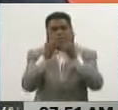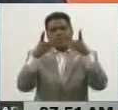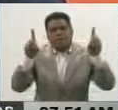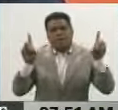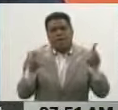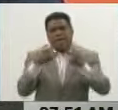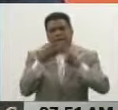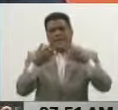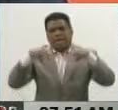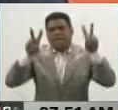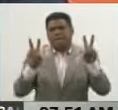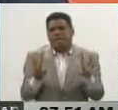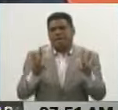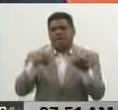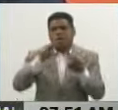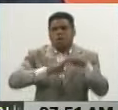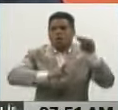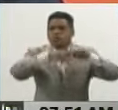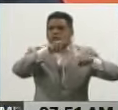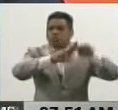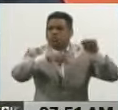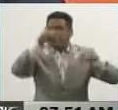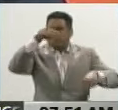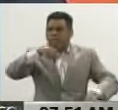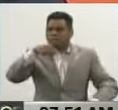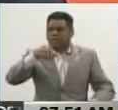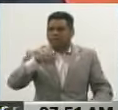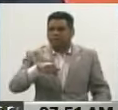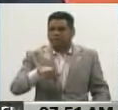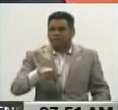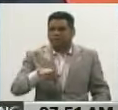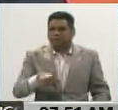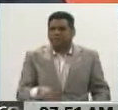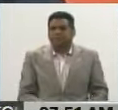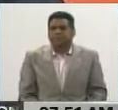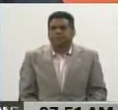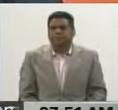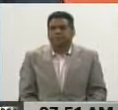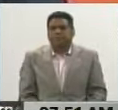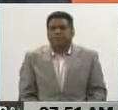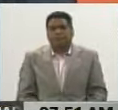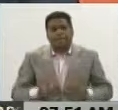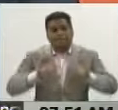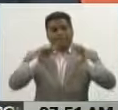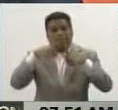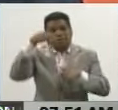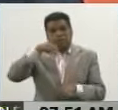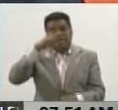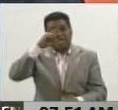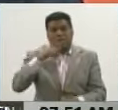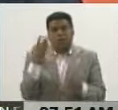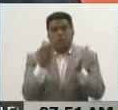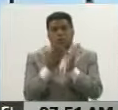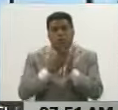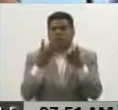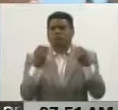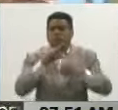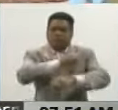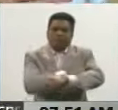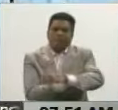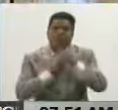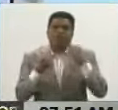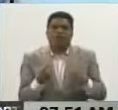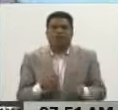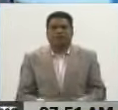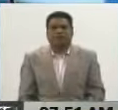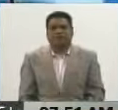que construyamos el país que siempre hemos querido con la educación. Y empezando este año escolar con muchísima fuerza. Ministro, no queremos dejar